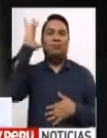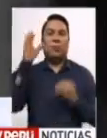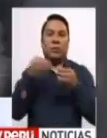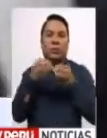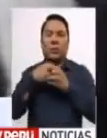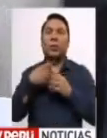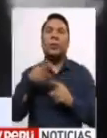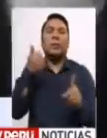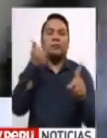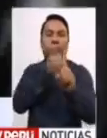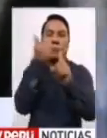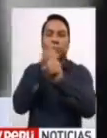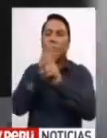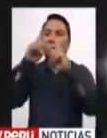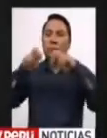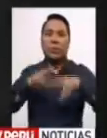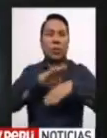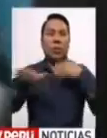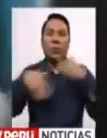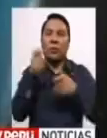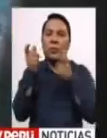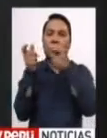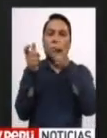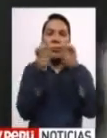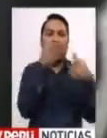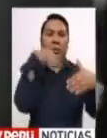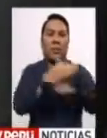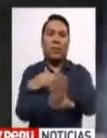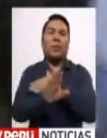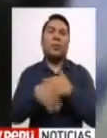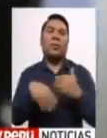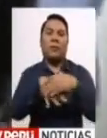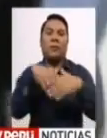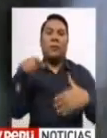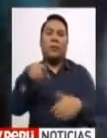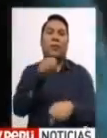seguirá al milímetro todo accionar delictivo dentro o fuera de la prisión.